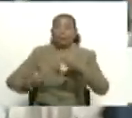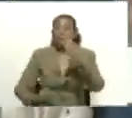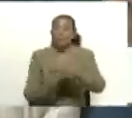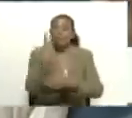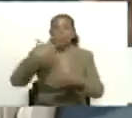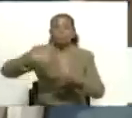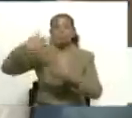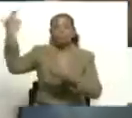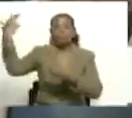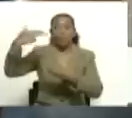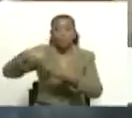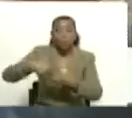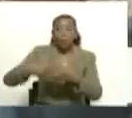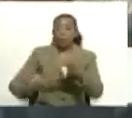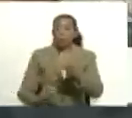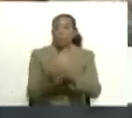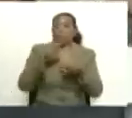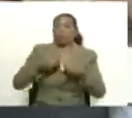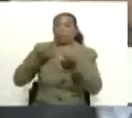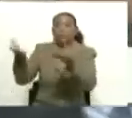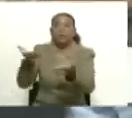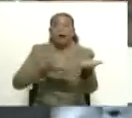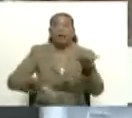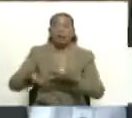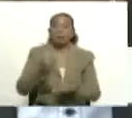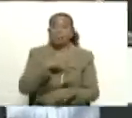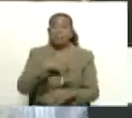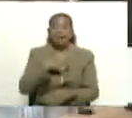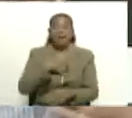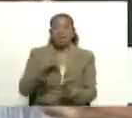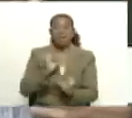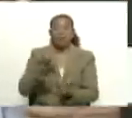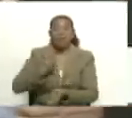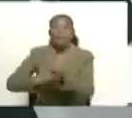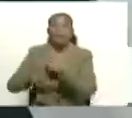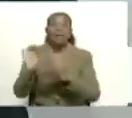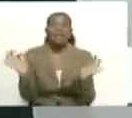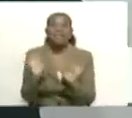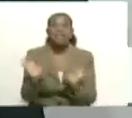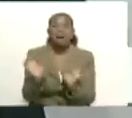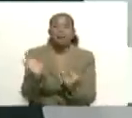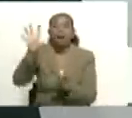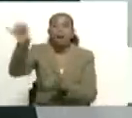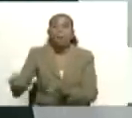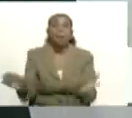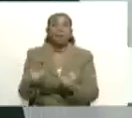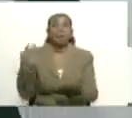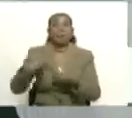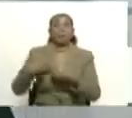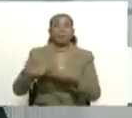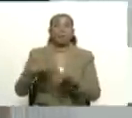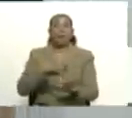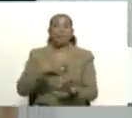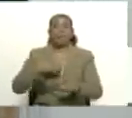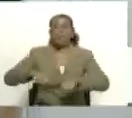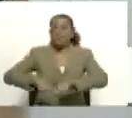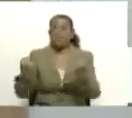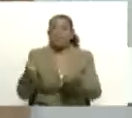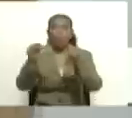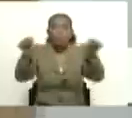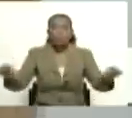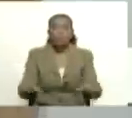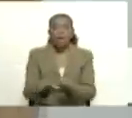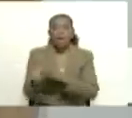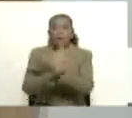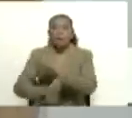de ingresos del país, sin lugar a dudas, pero que además no pueda vender nada ni comprar nada. Destruir el sistema de